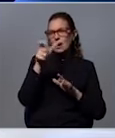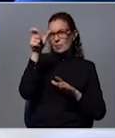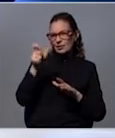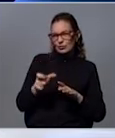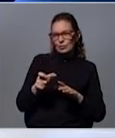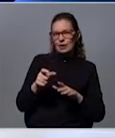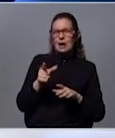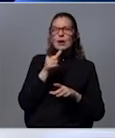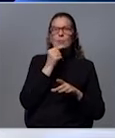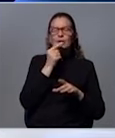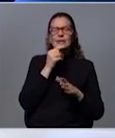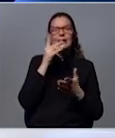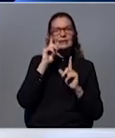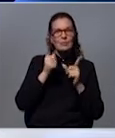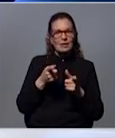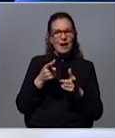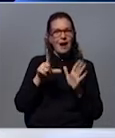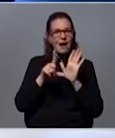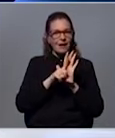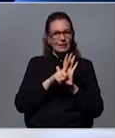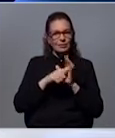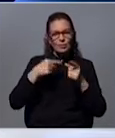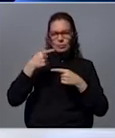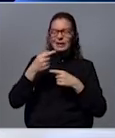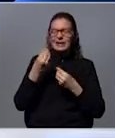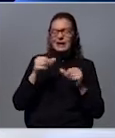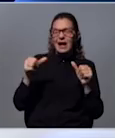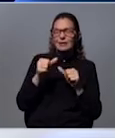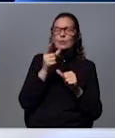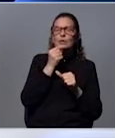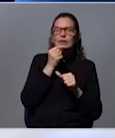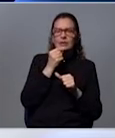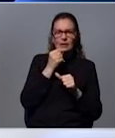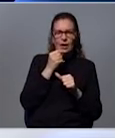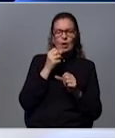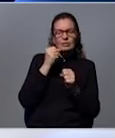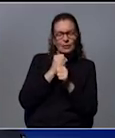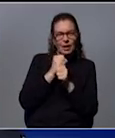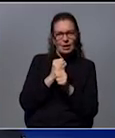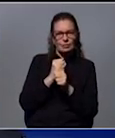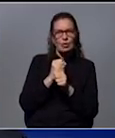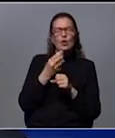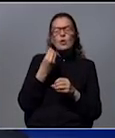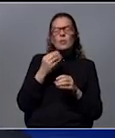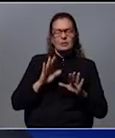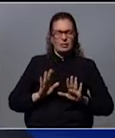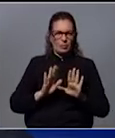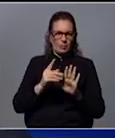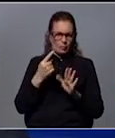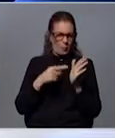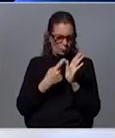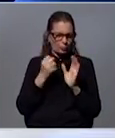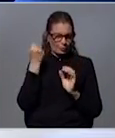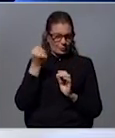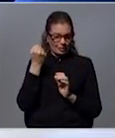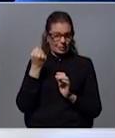para los propios policías de cuál debe ser el procedimiento que debe tener un policía ejerciendo función policial cómo hacer esa preparación porque ese es un punto humano con una